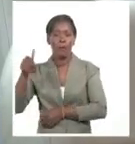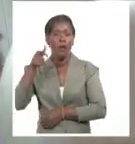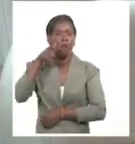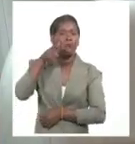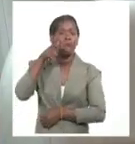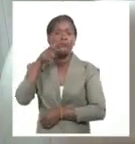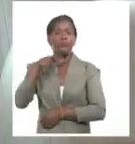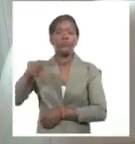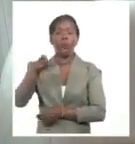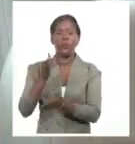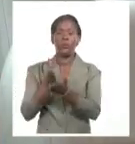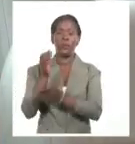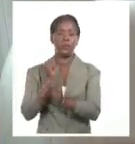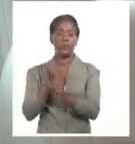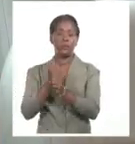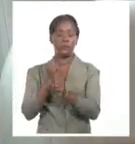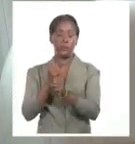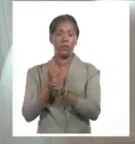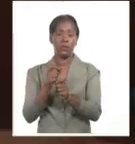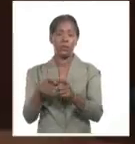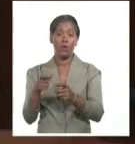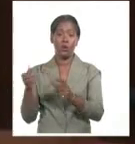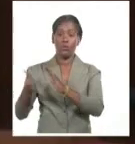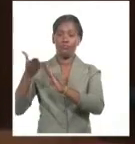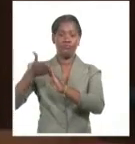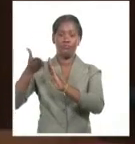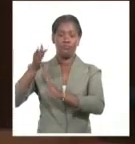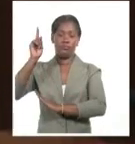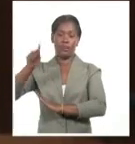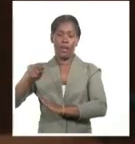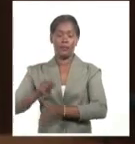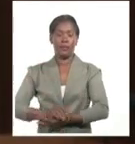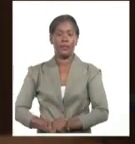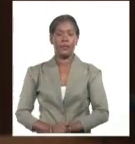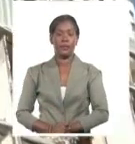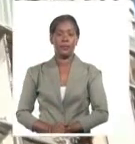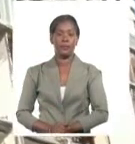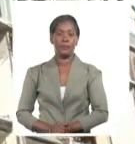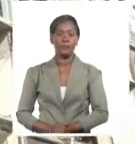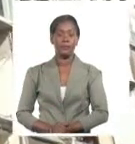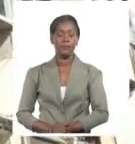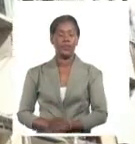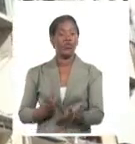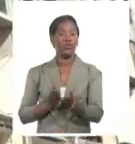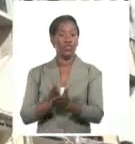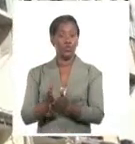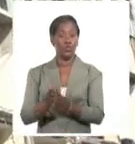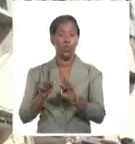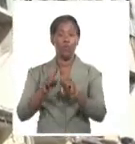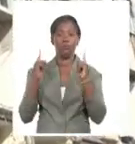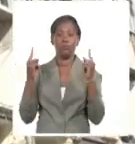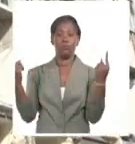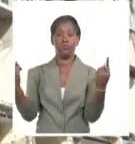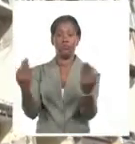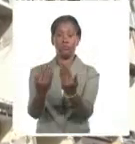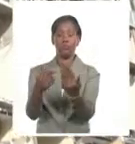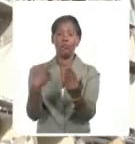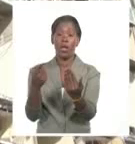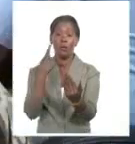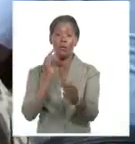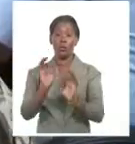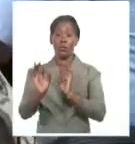también para que necesita ningún tipo de problema en tanto avanzan las labores de cercado iluminación y apuntalamiento